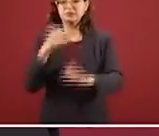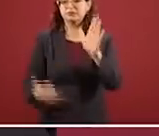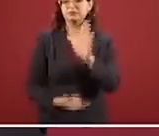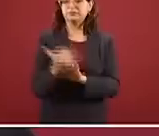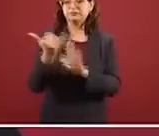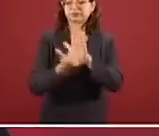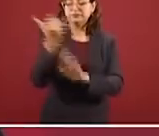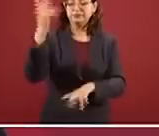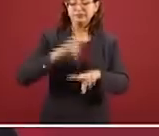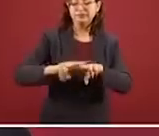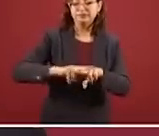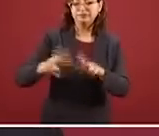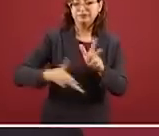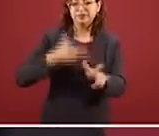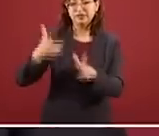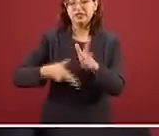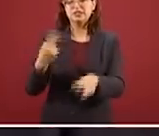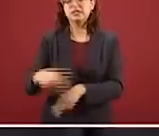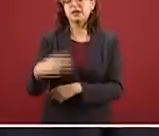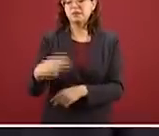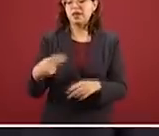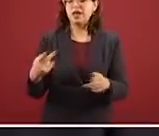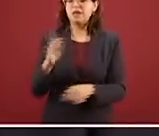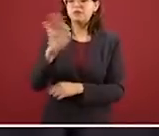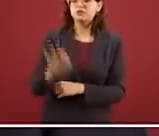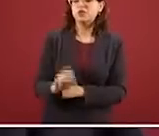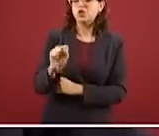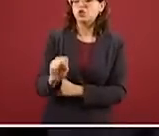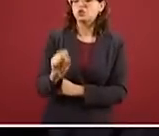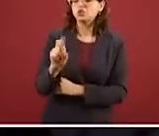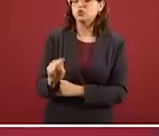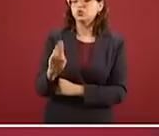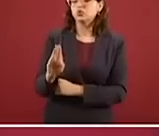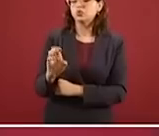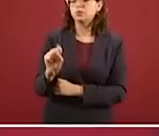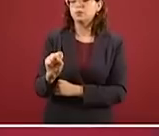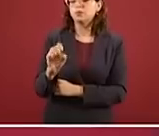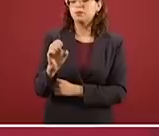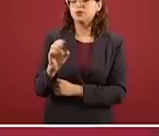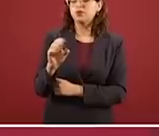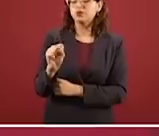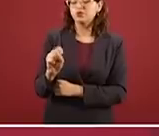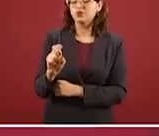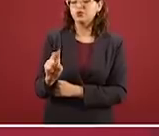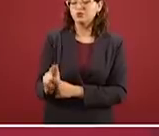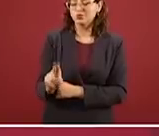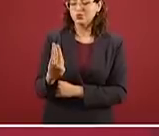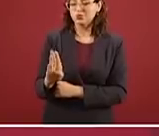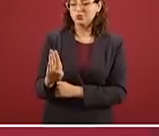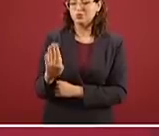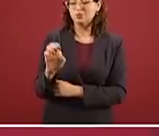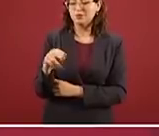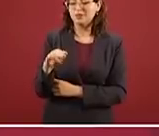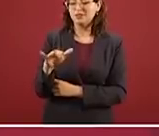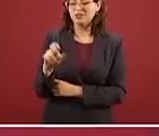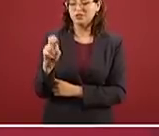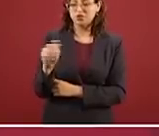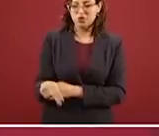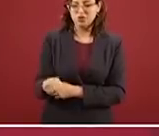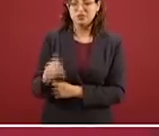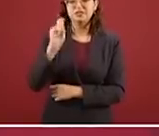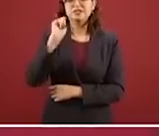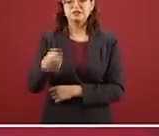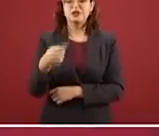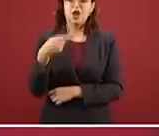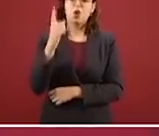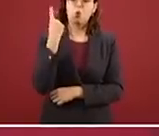se llamaba subvención. Por cada kilómetro que construían, el gobierno